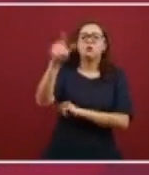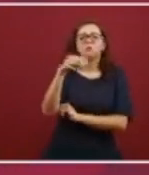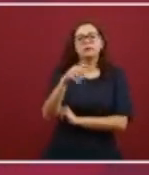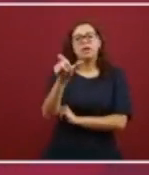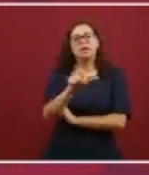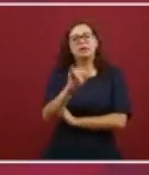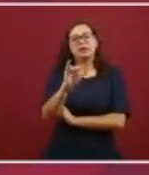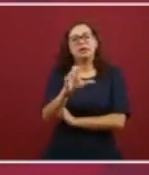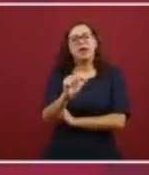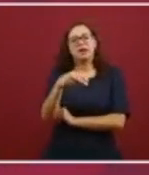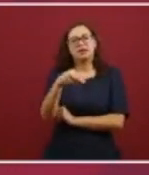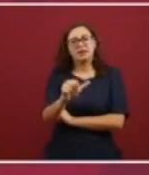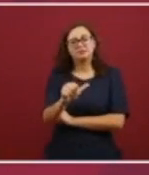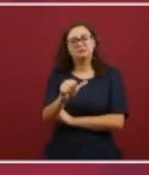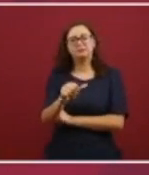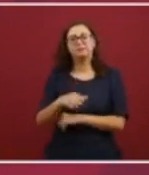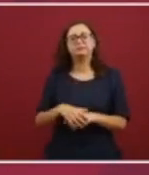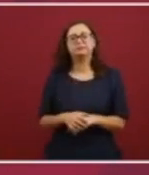y